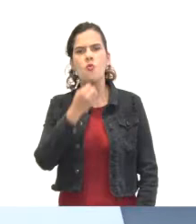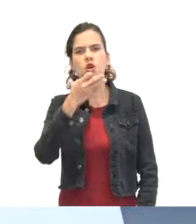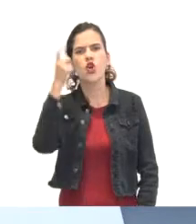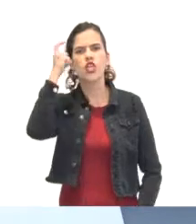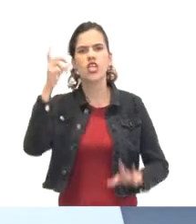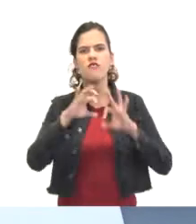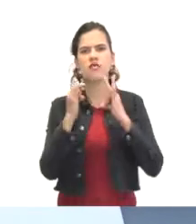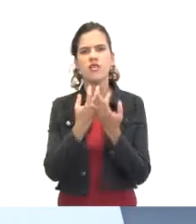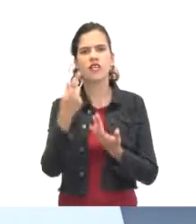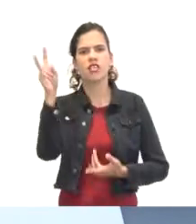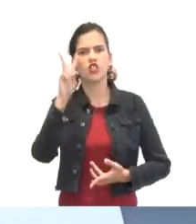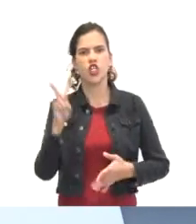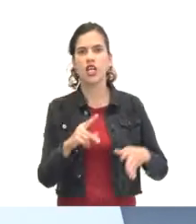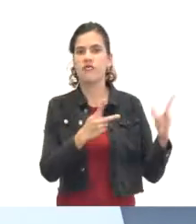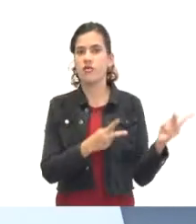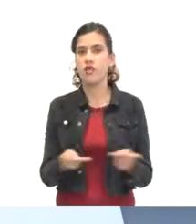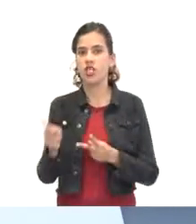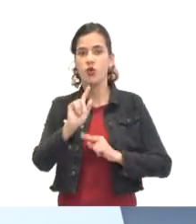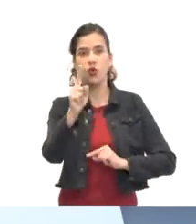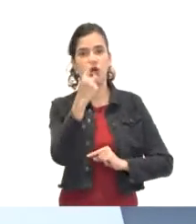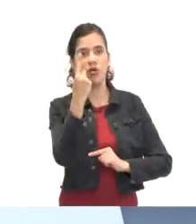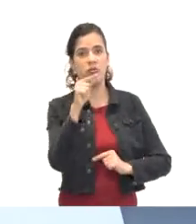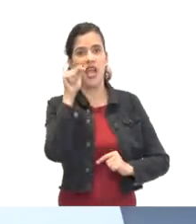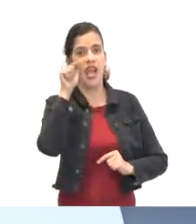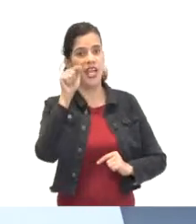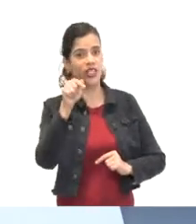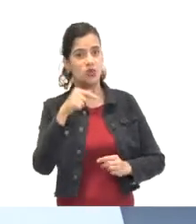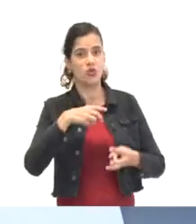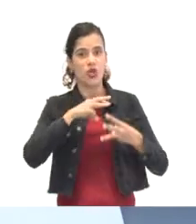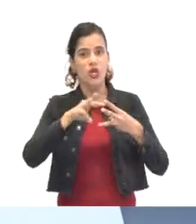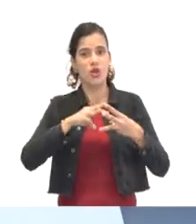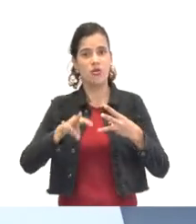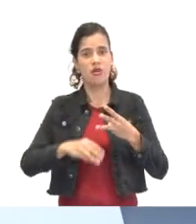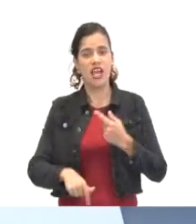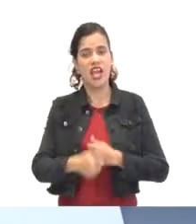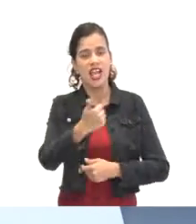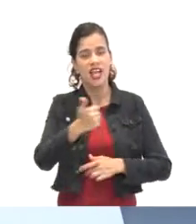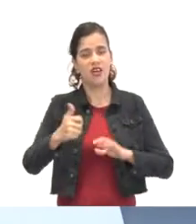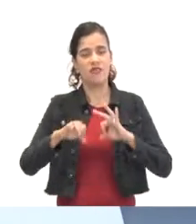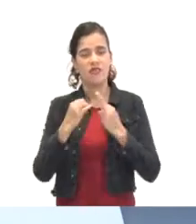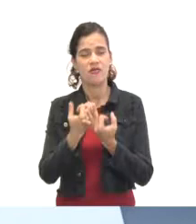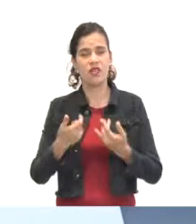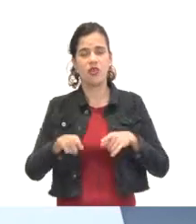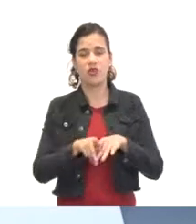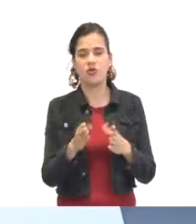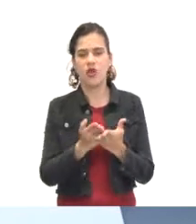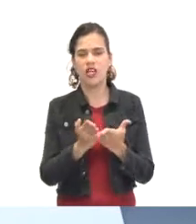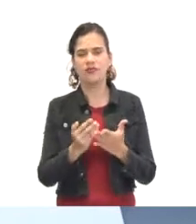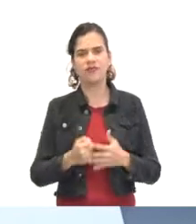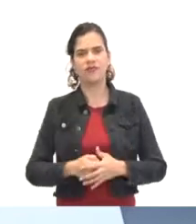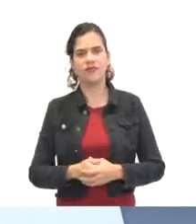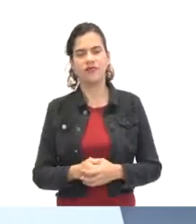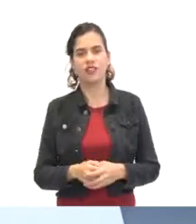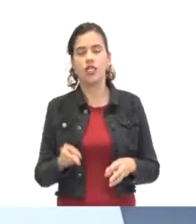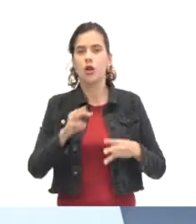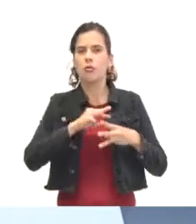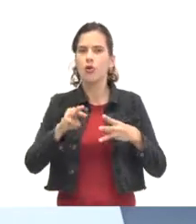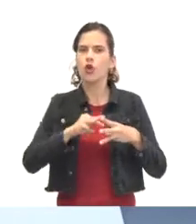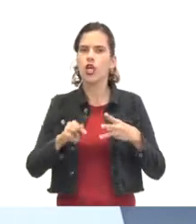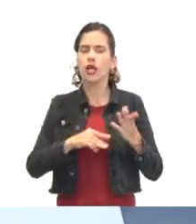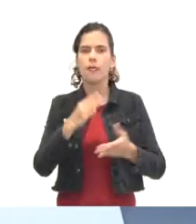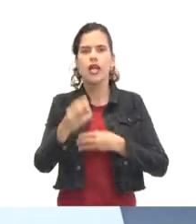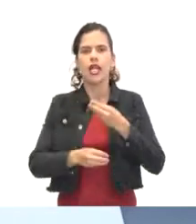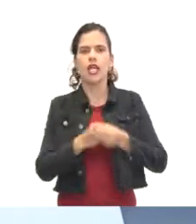Familia venezolana, bienvenidos una vez más a este su programa, nuestro programa, Cada Familia, Una Escuela. Programa, por